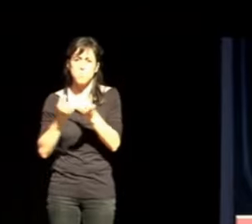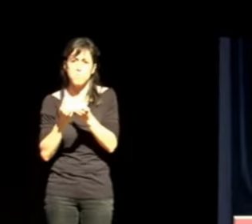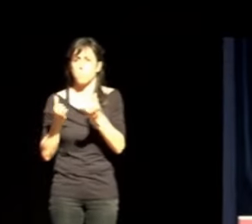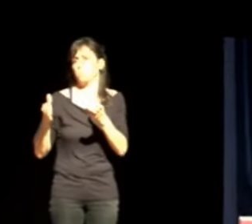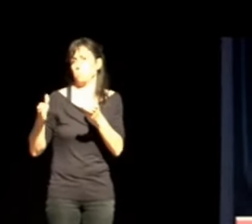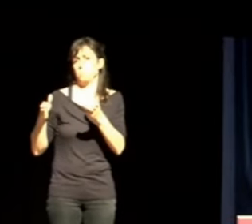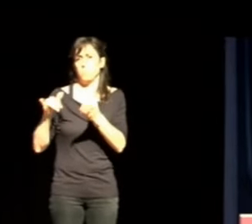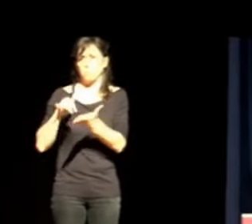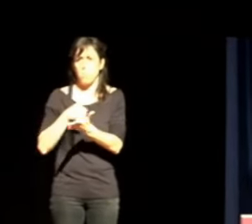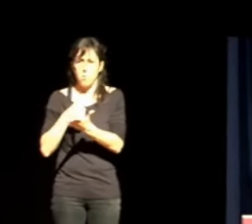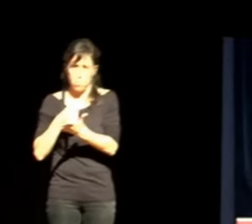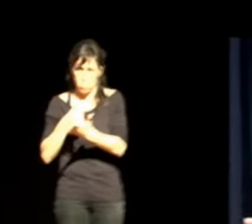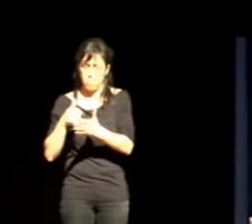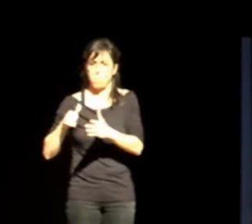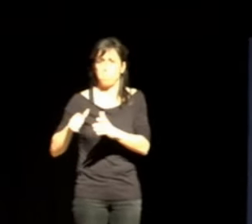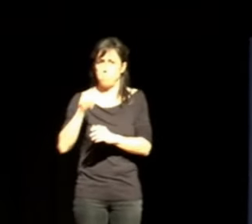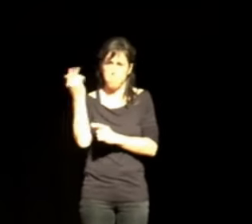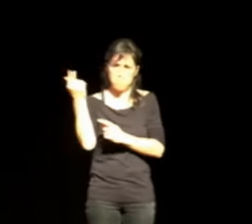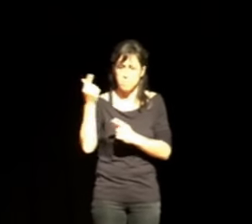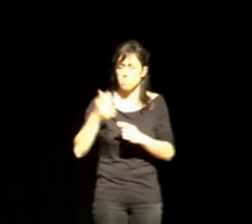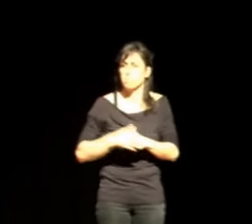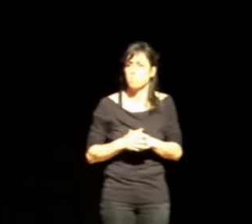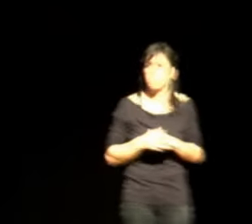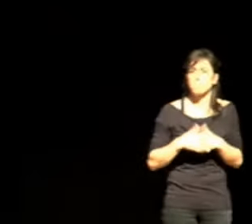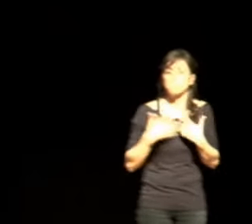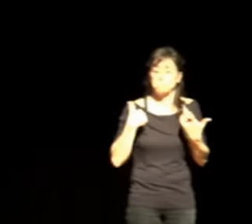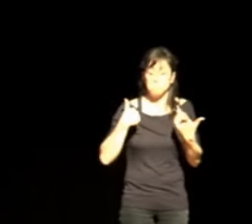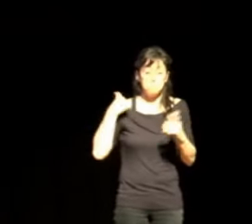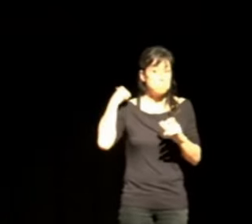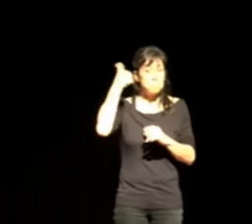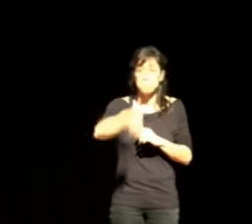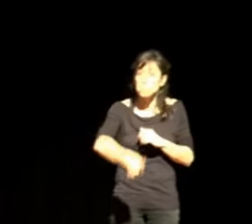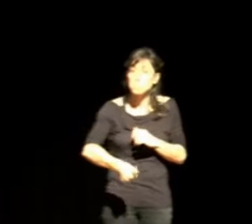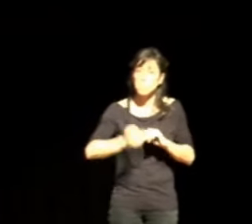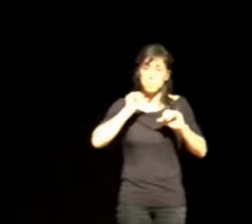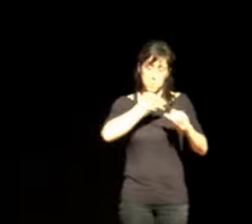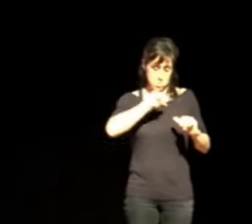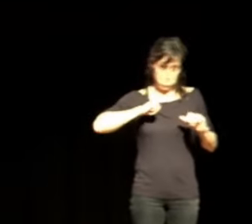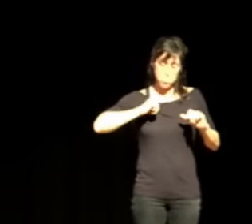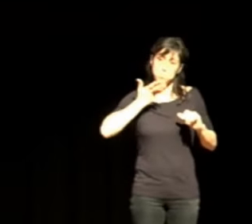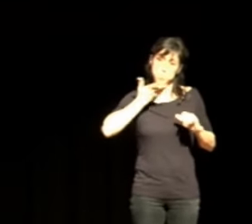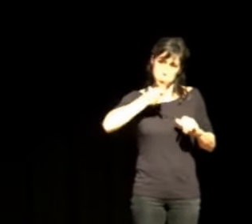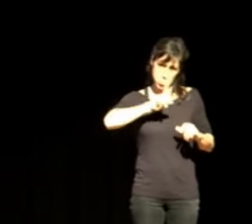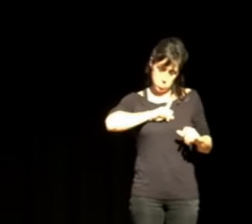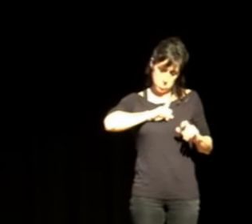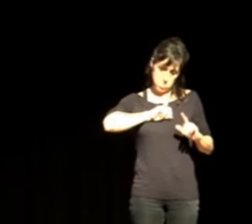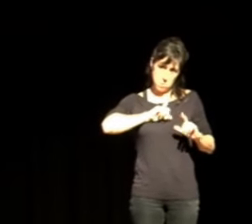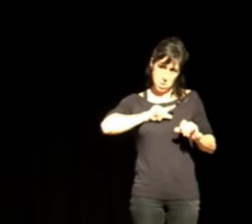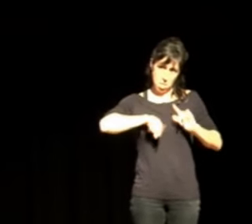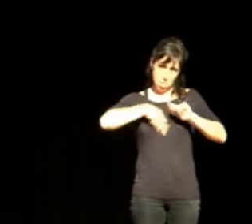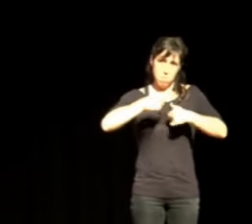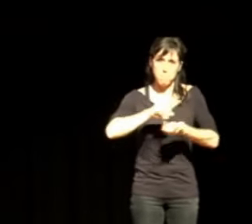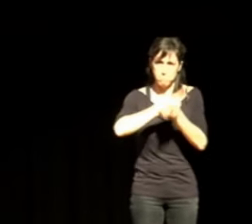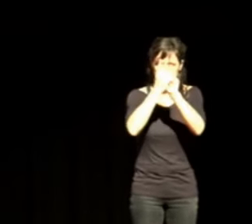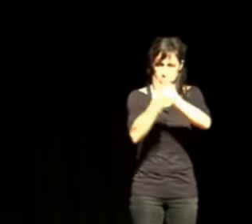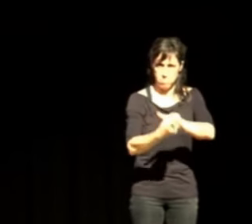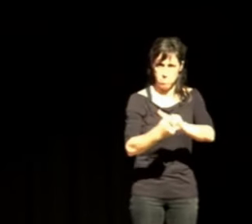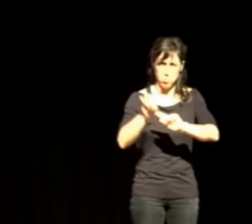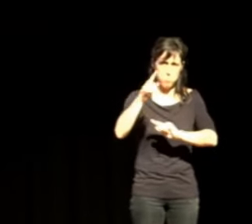Trabajo siempre para el autoconocimiento y el cambio, para que la persona se escuche, se